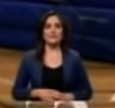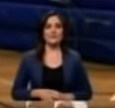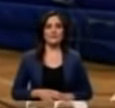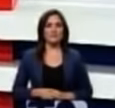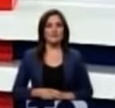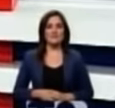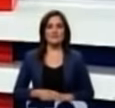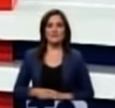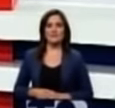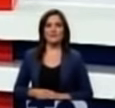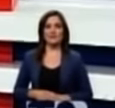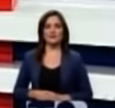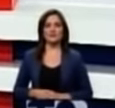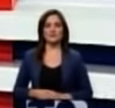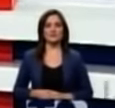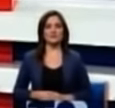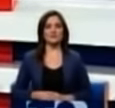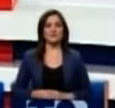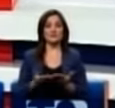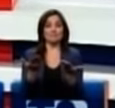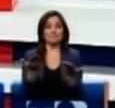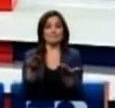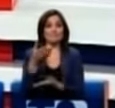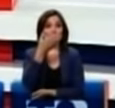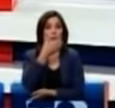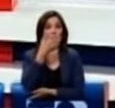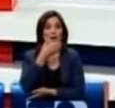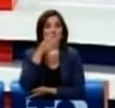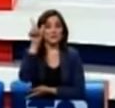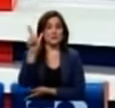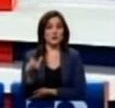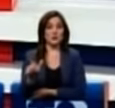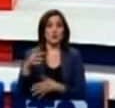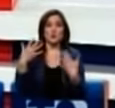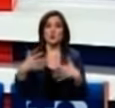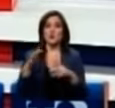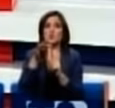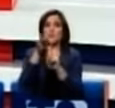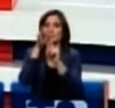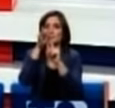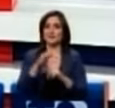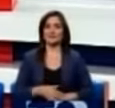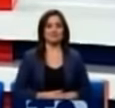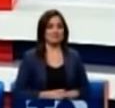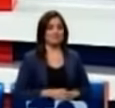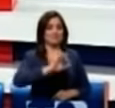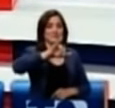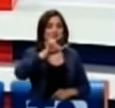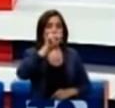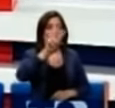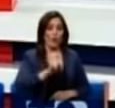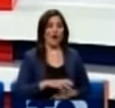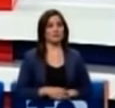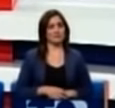horas. Bueno, y ahora nos vamos hasta Ambato porque les quiero presentar a un personaje muy particular. Así es, él es Juan Sandoval,